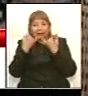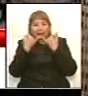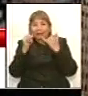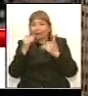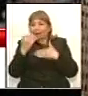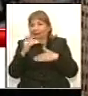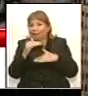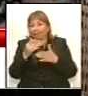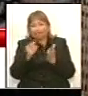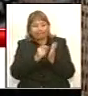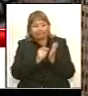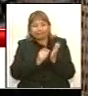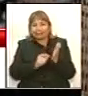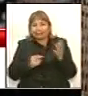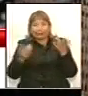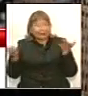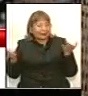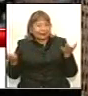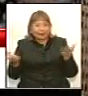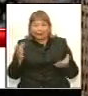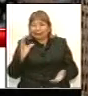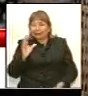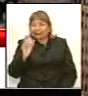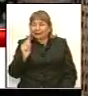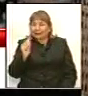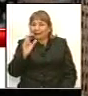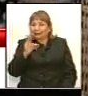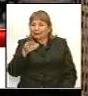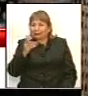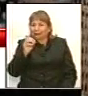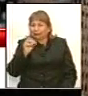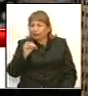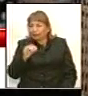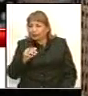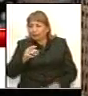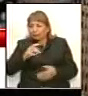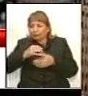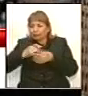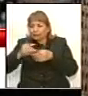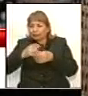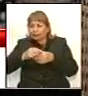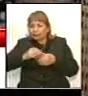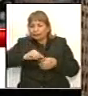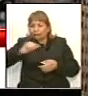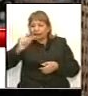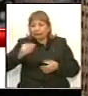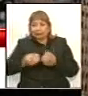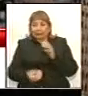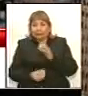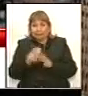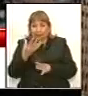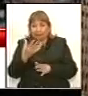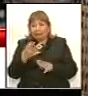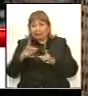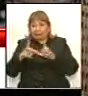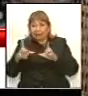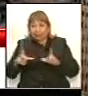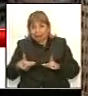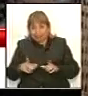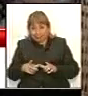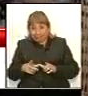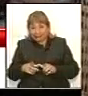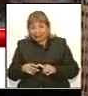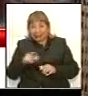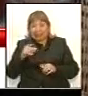O en la zona de Achoma, que es un distrito de una provincia de Cayoma, en Arequipa, había